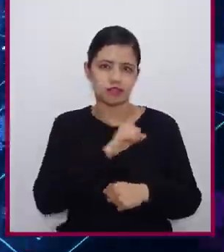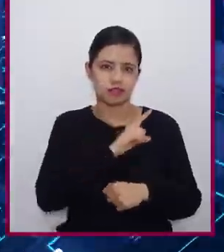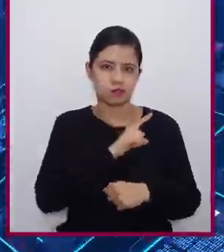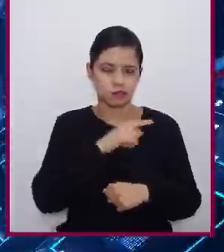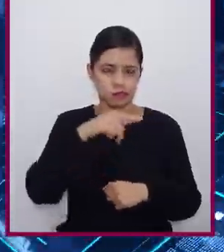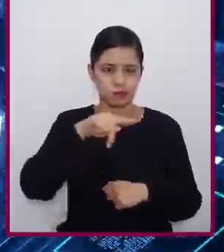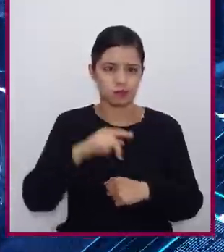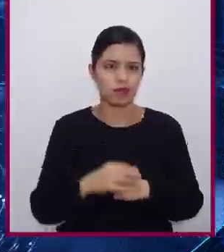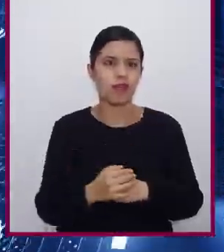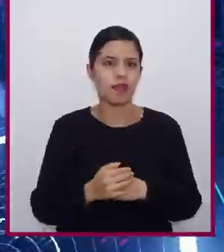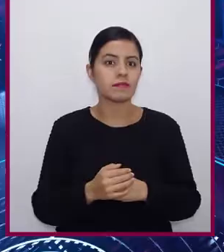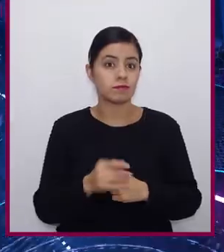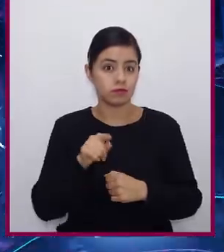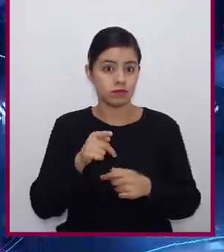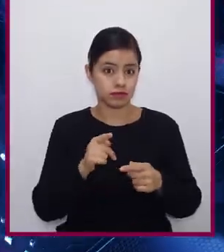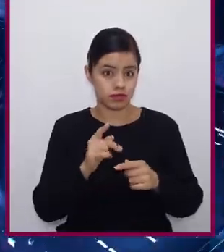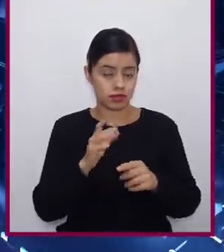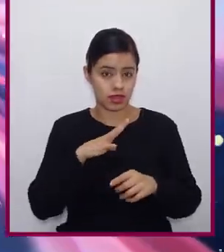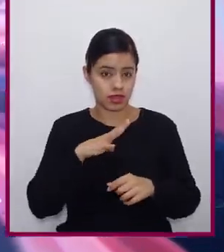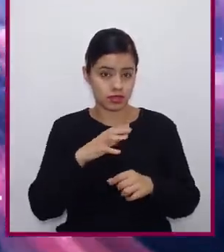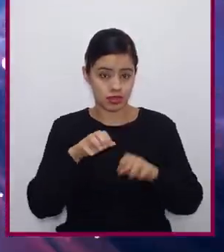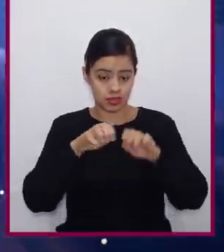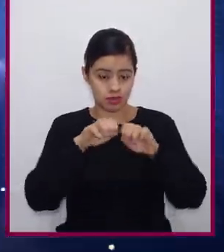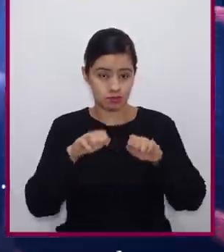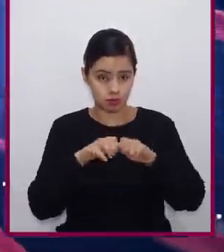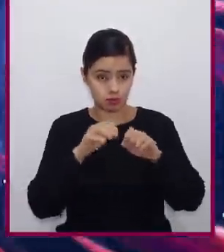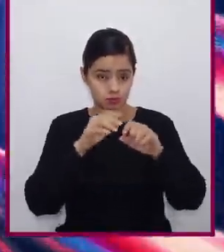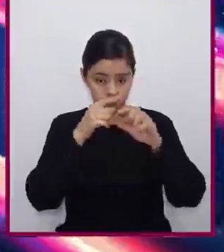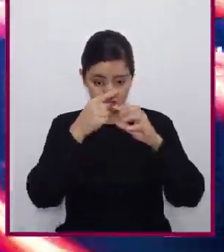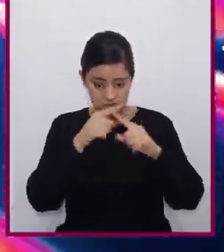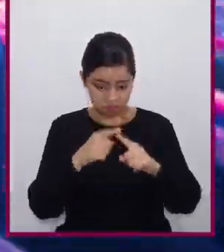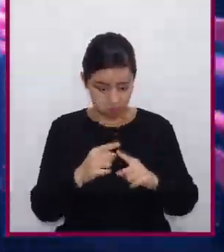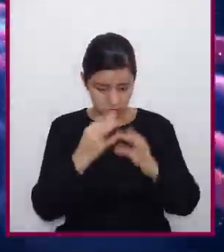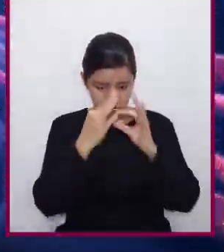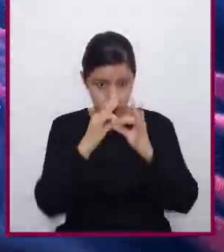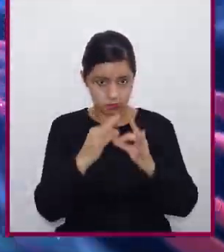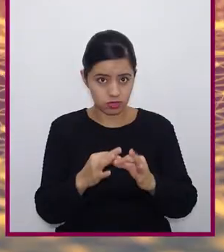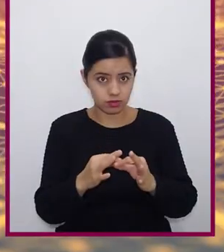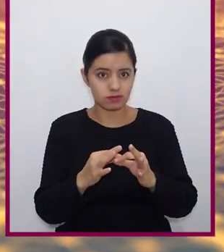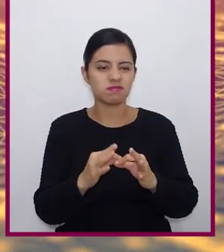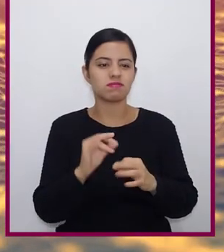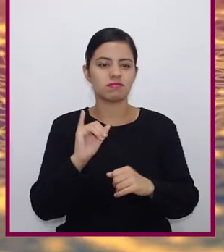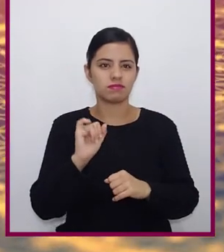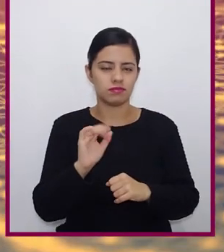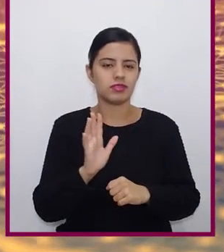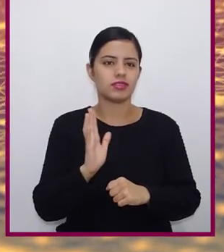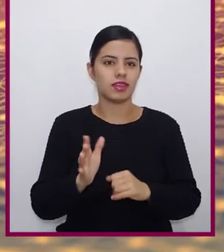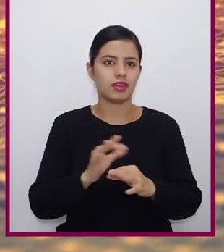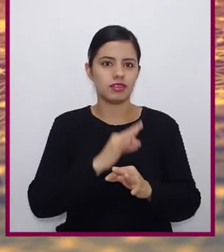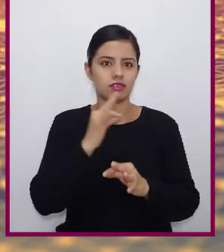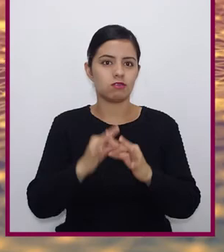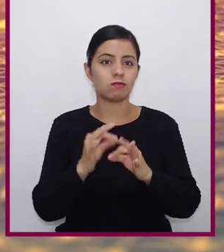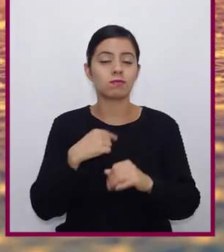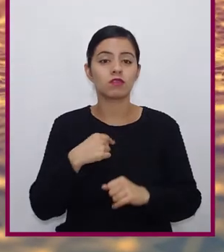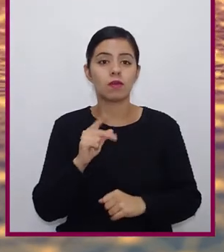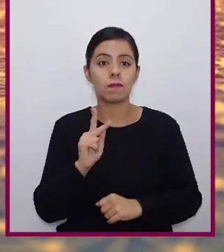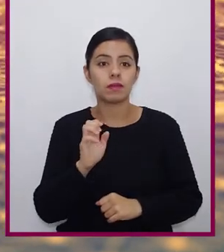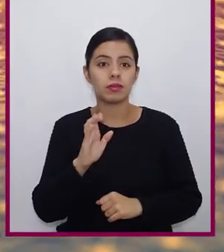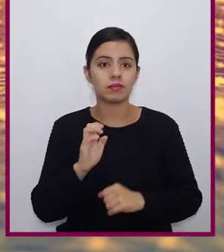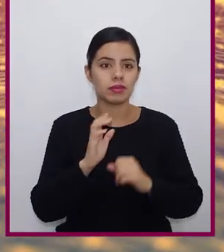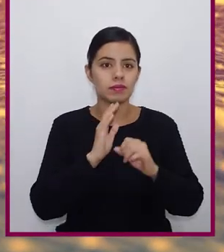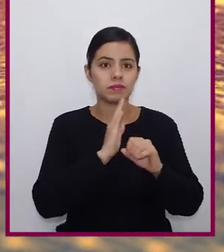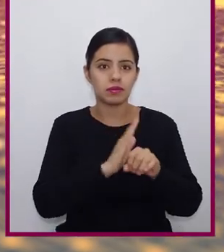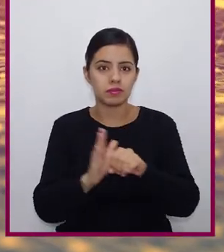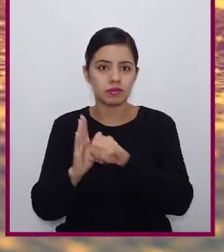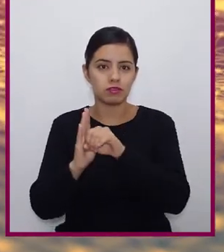allá. ¿Tienes todo tu equipo preparado, compañera? Equipo preparado y listo para la aventura. Y yo soy Pepe Pepino. Empezamos